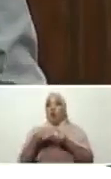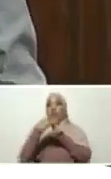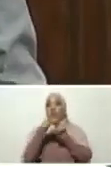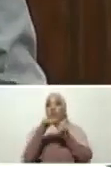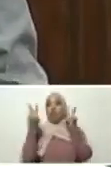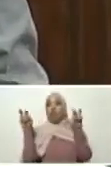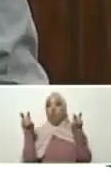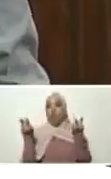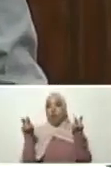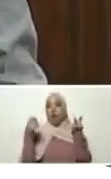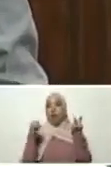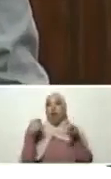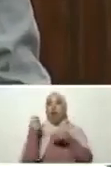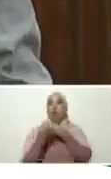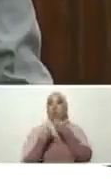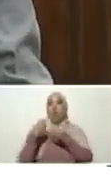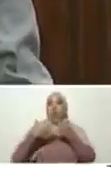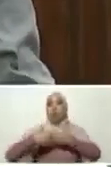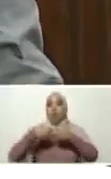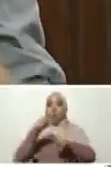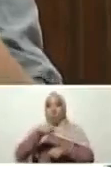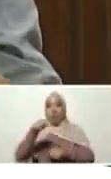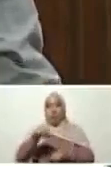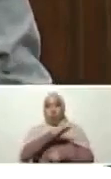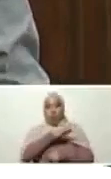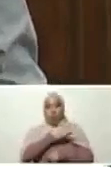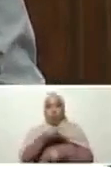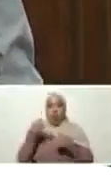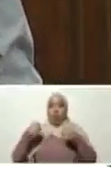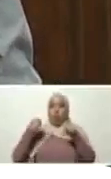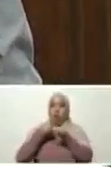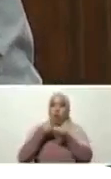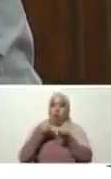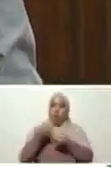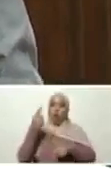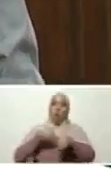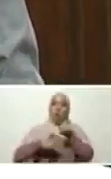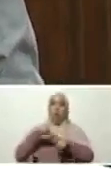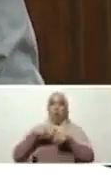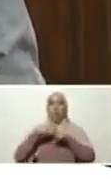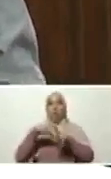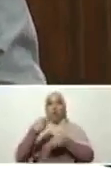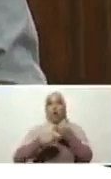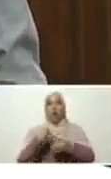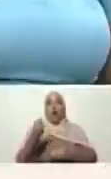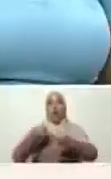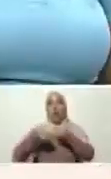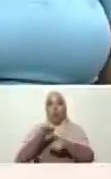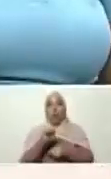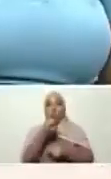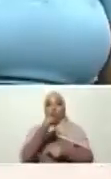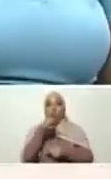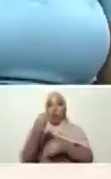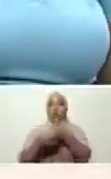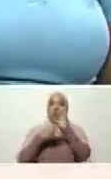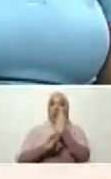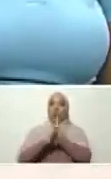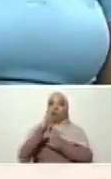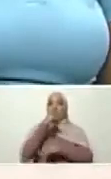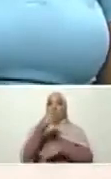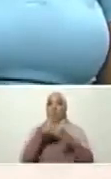diversificada que procura la autogestión en materia económica, que procura el